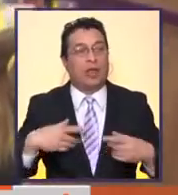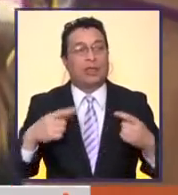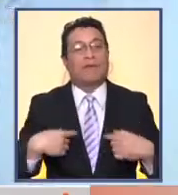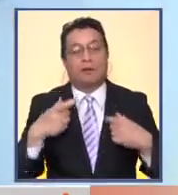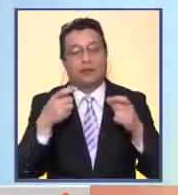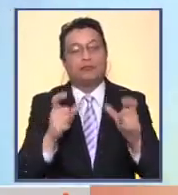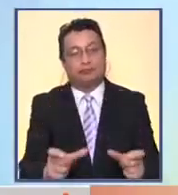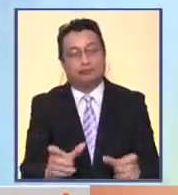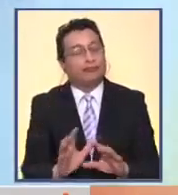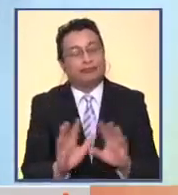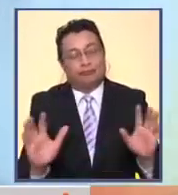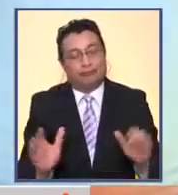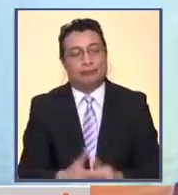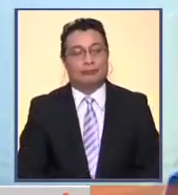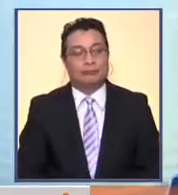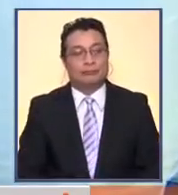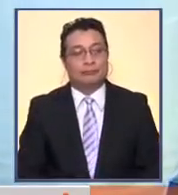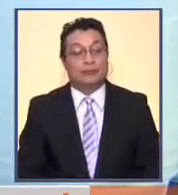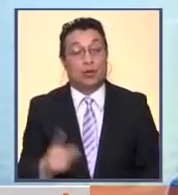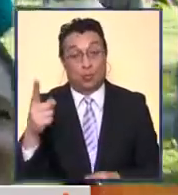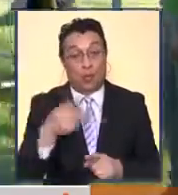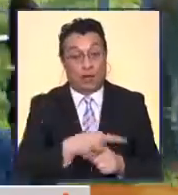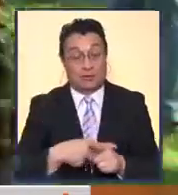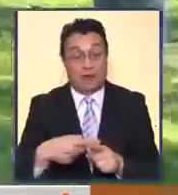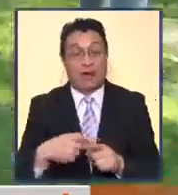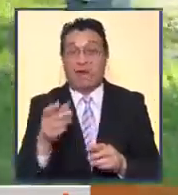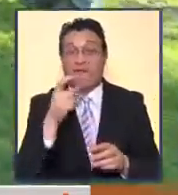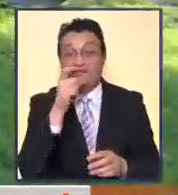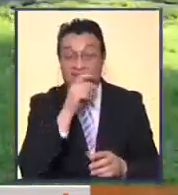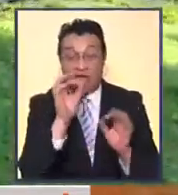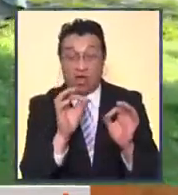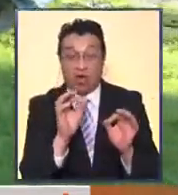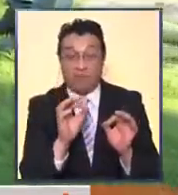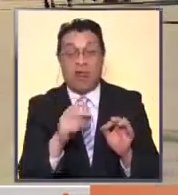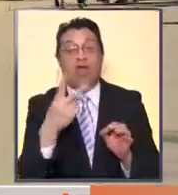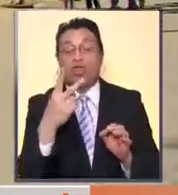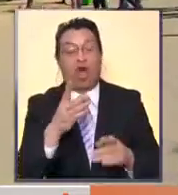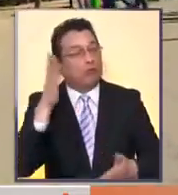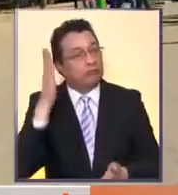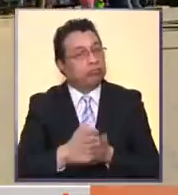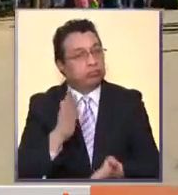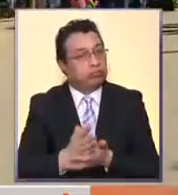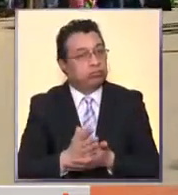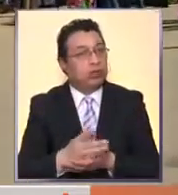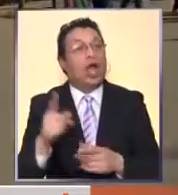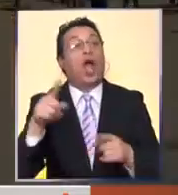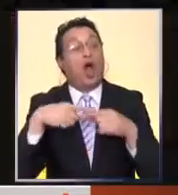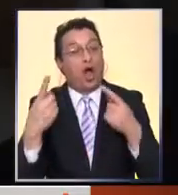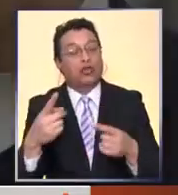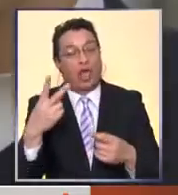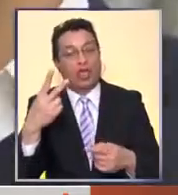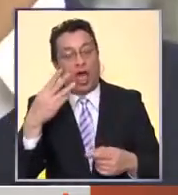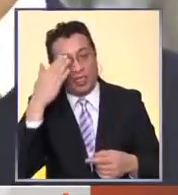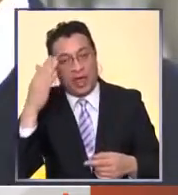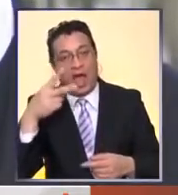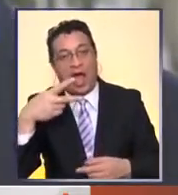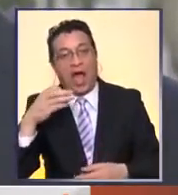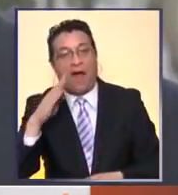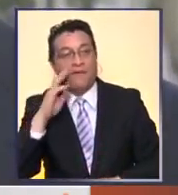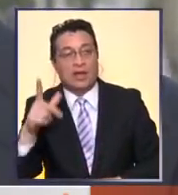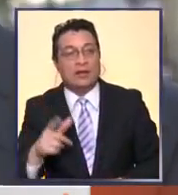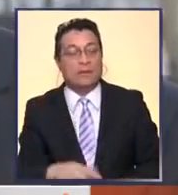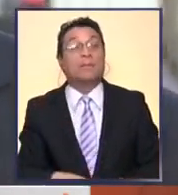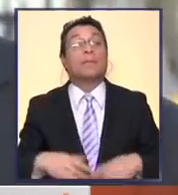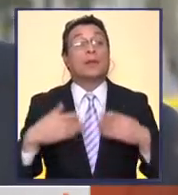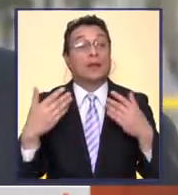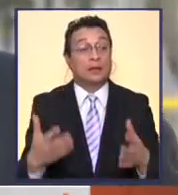los puestos. Una semana que incluirá un feriado normal, 2 irrenunciables y otros días hábiles. Probablemente la productividad de las